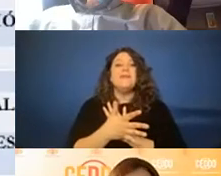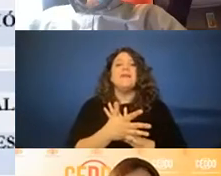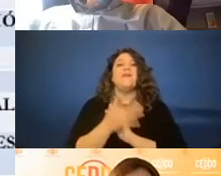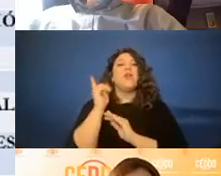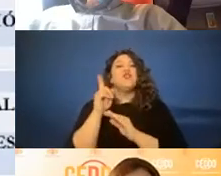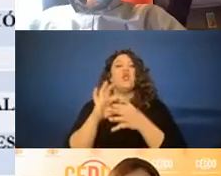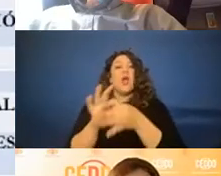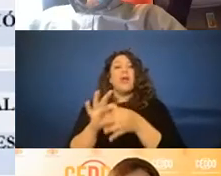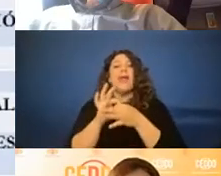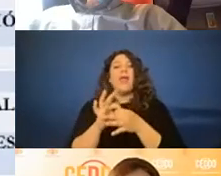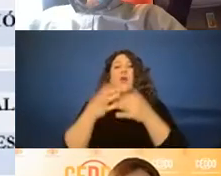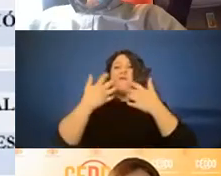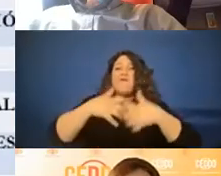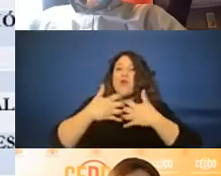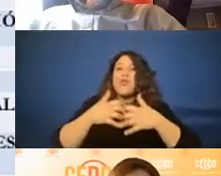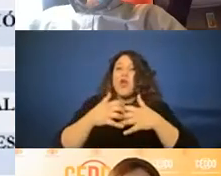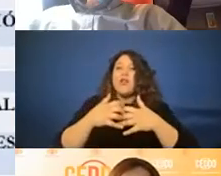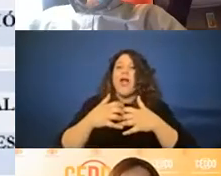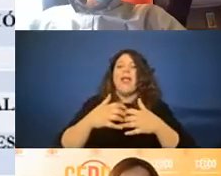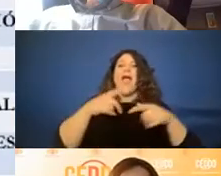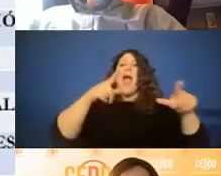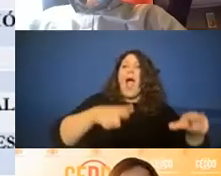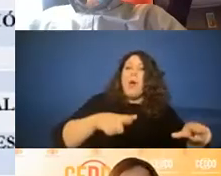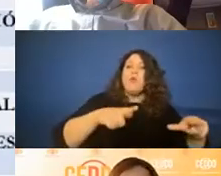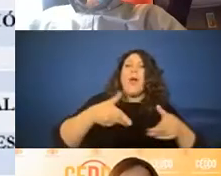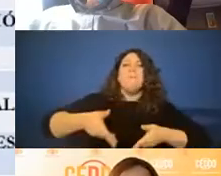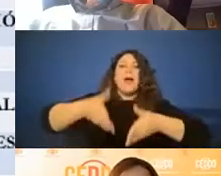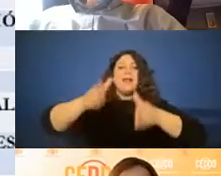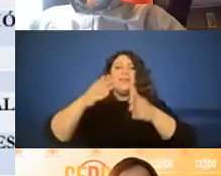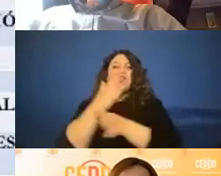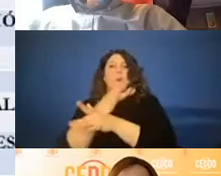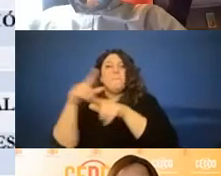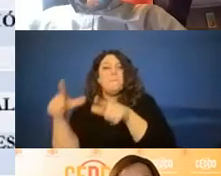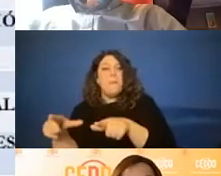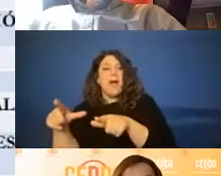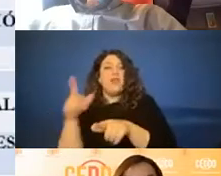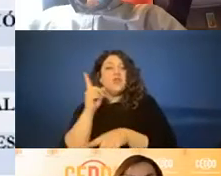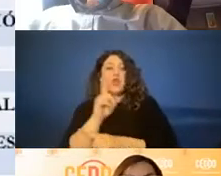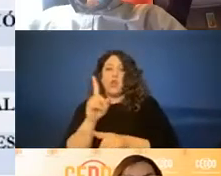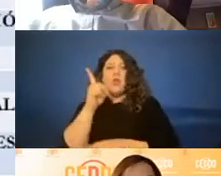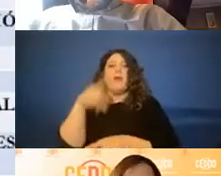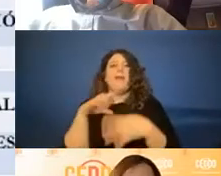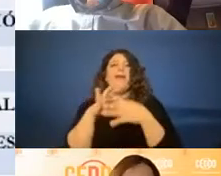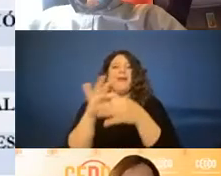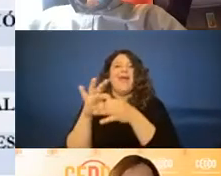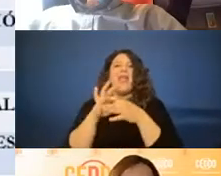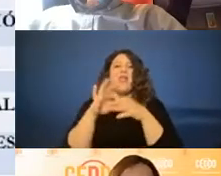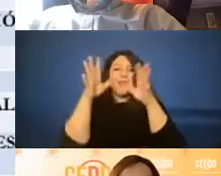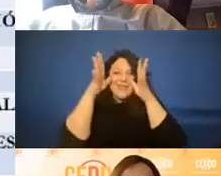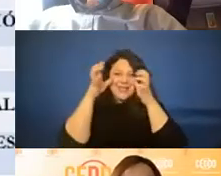funcionales, aula, pasillo, patio, sino relaciones sensoriales,